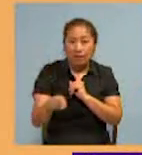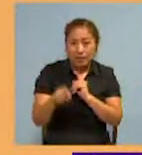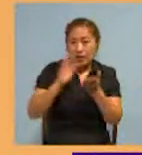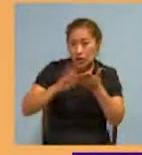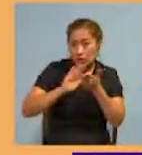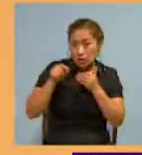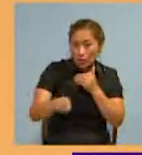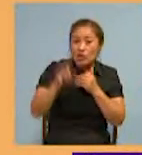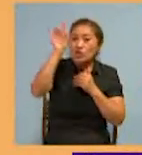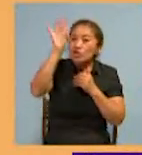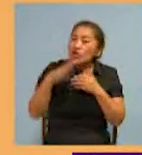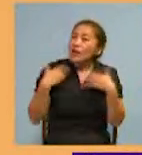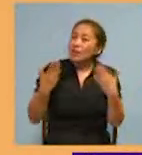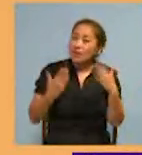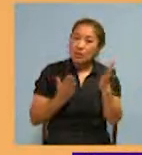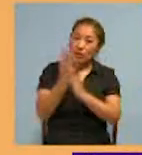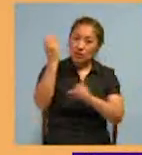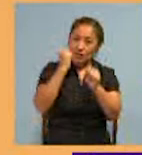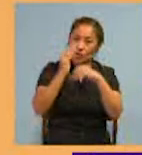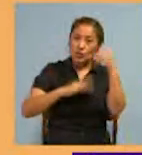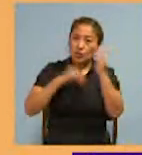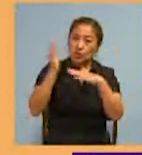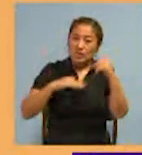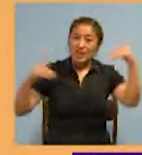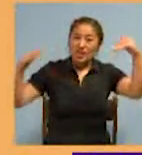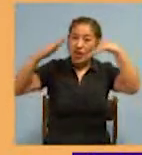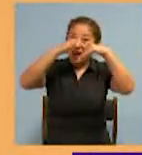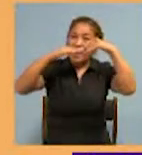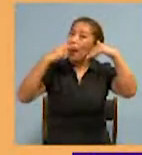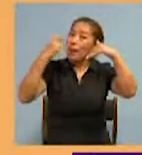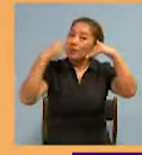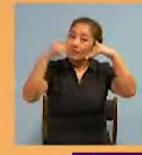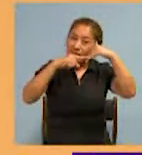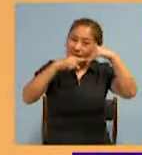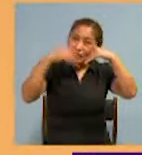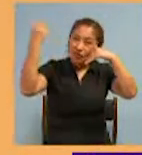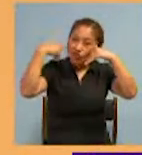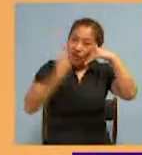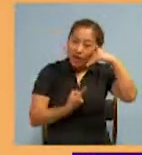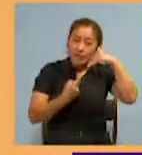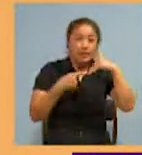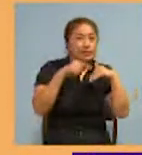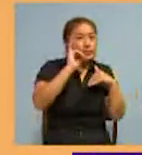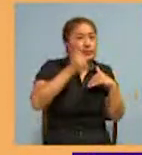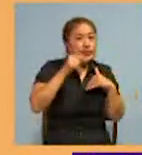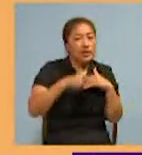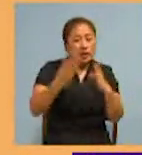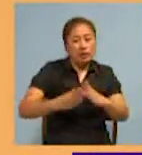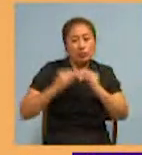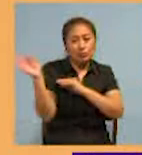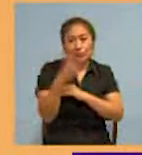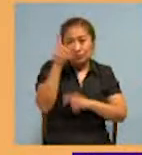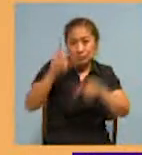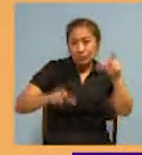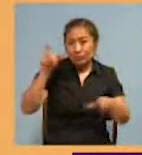nuevo solo para el tema de la planta a causar y obviamente un acceso que también ha terminado siendo beneficioso para todos